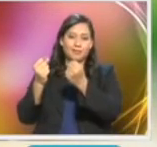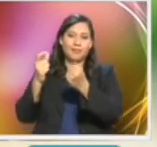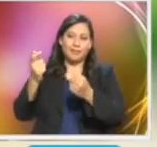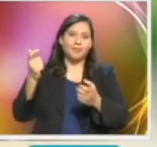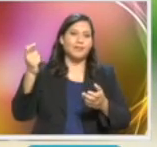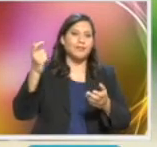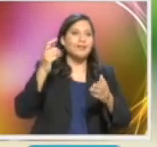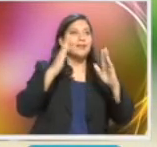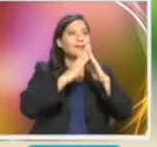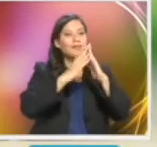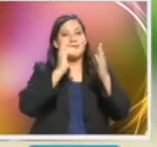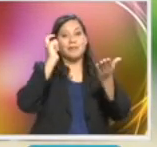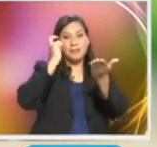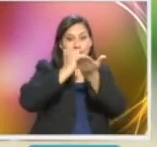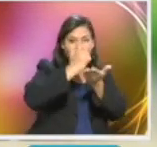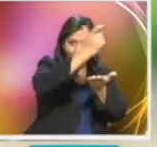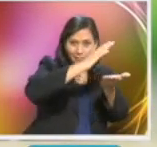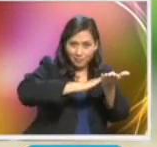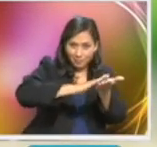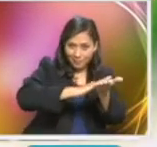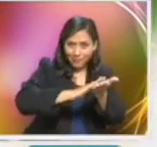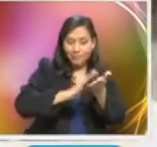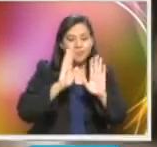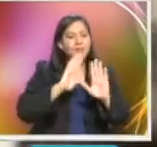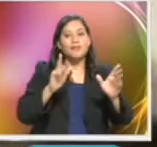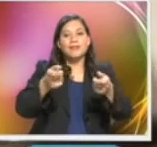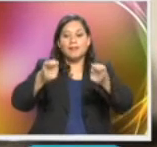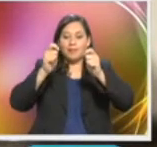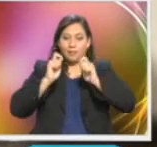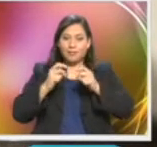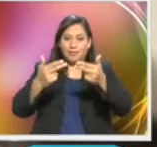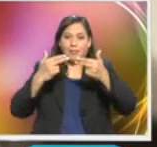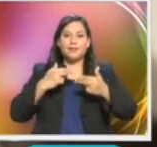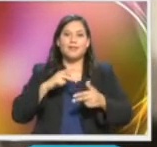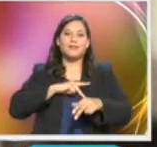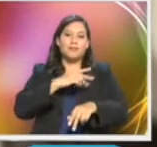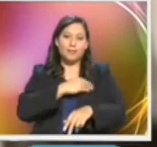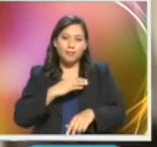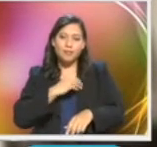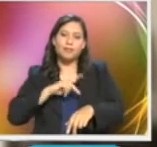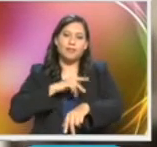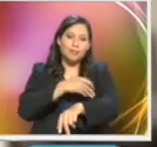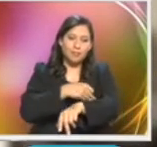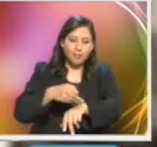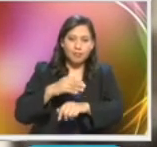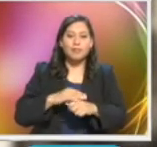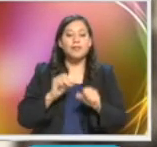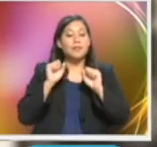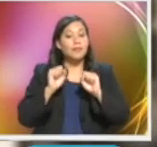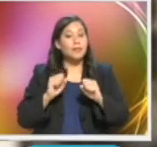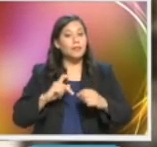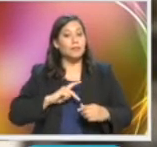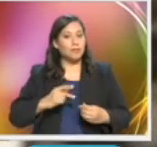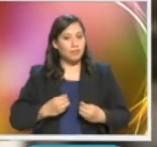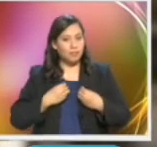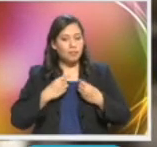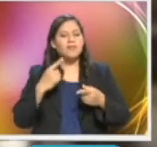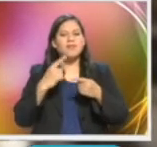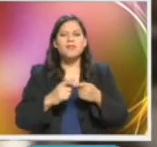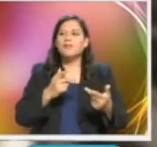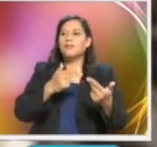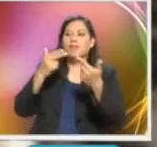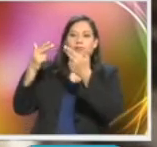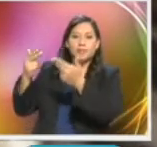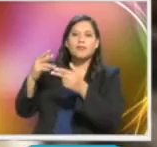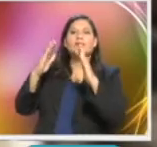el inmueble se liquida, el crédito, y ya el inmueble es para tus familiares. Muy bien. ¿No? ¿En el seguro de vida especificas a quién se